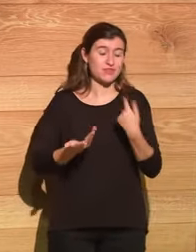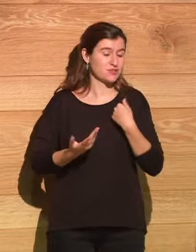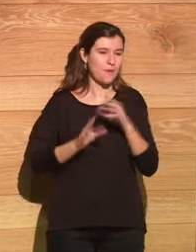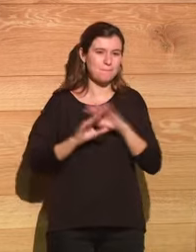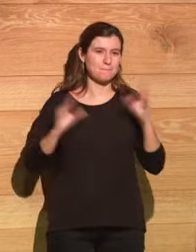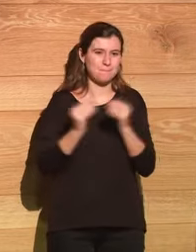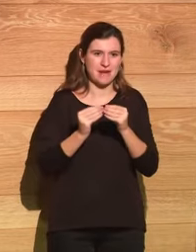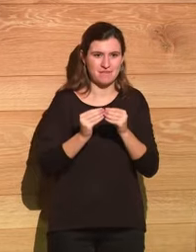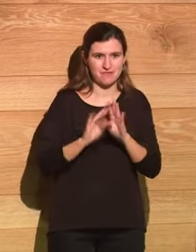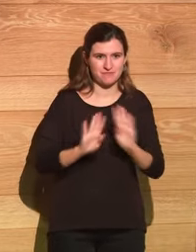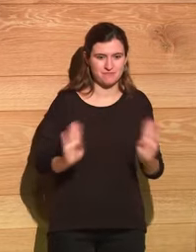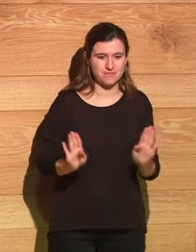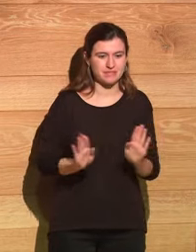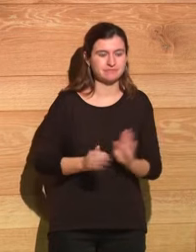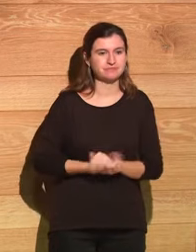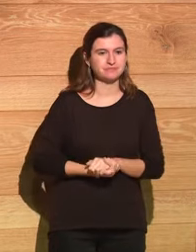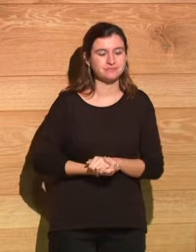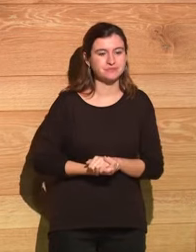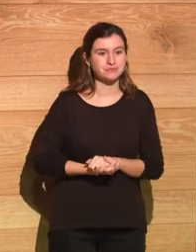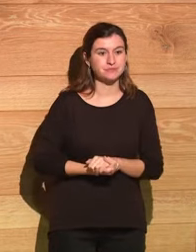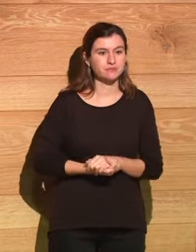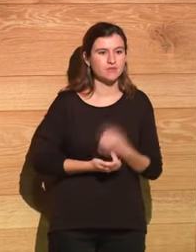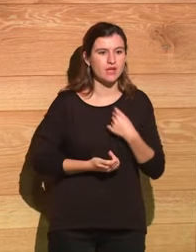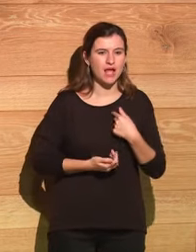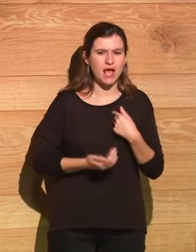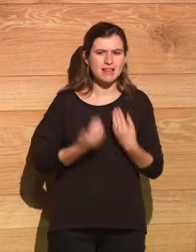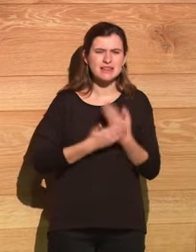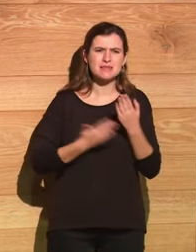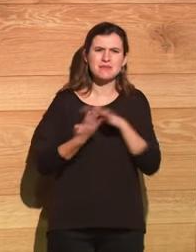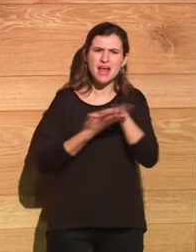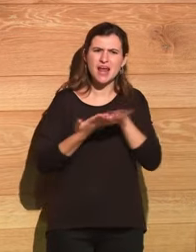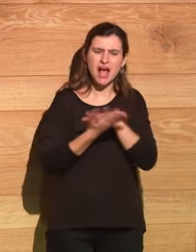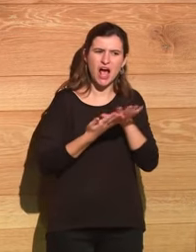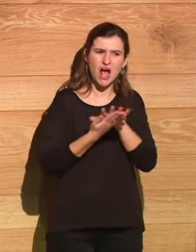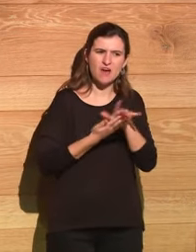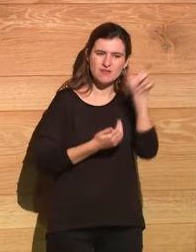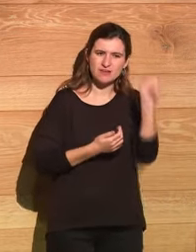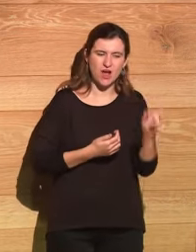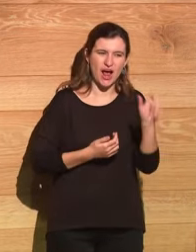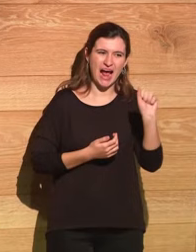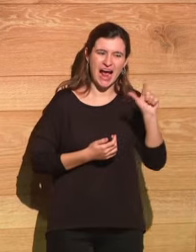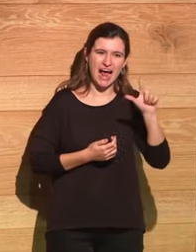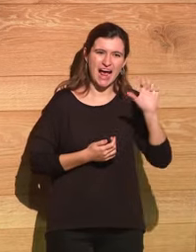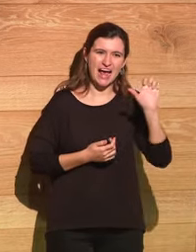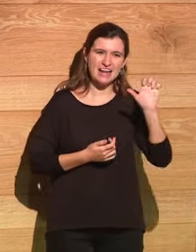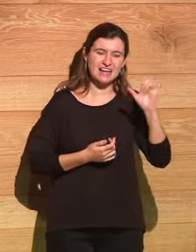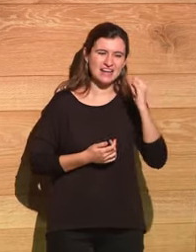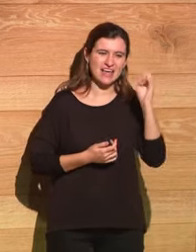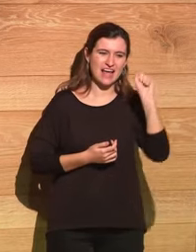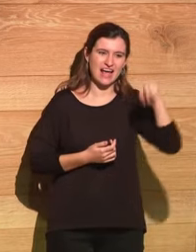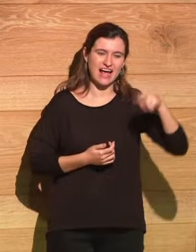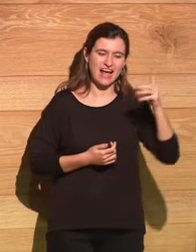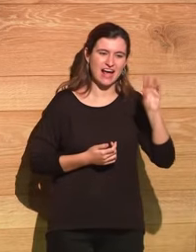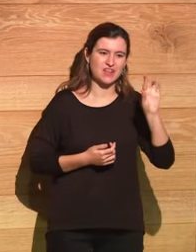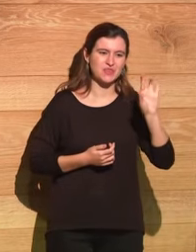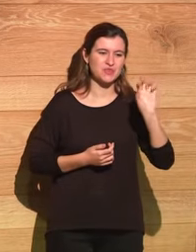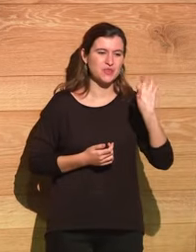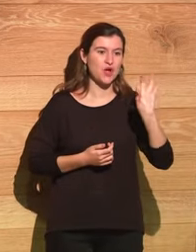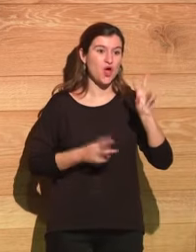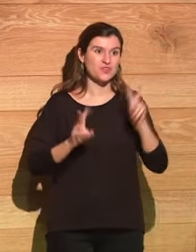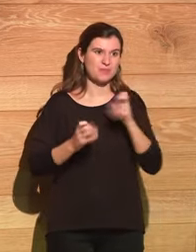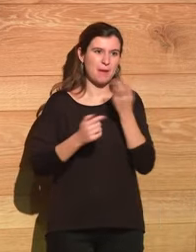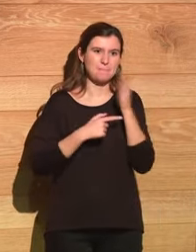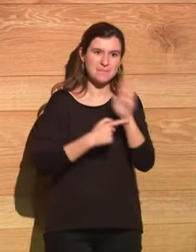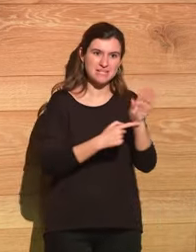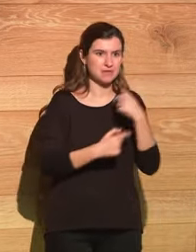ser muy breve. Hablaba esta mañana yo con Alejandro de la presentación y no os puedo ocultar que